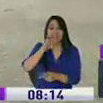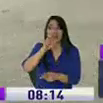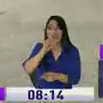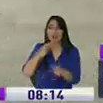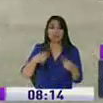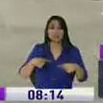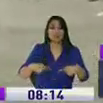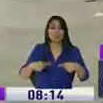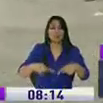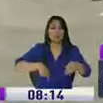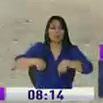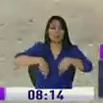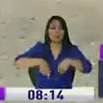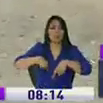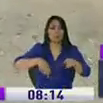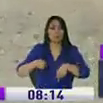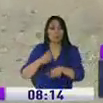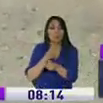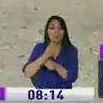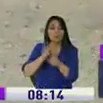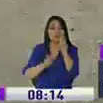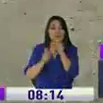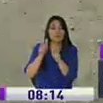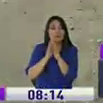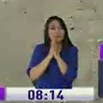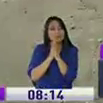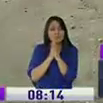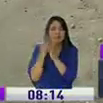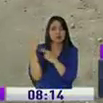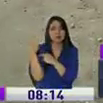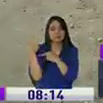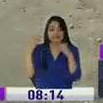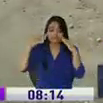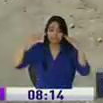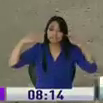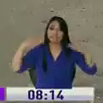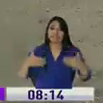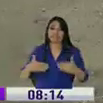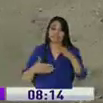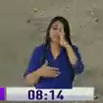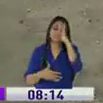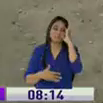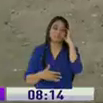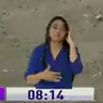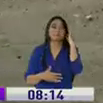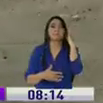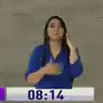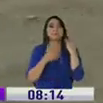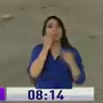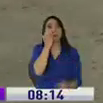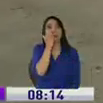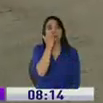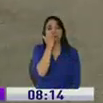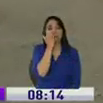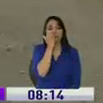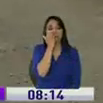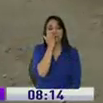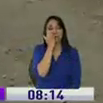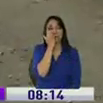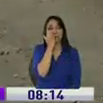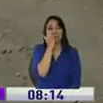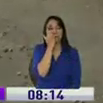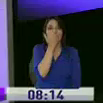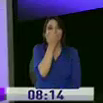lo que los habitantes solicitan a las autoridades competentes la atención inmediata. Informó Priscila